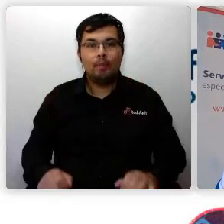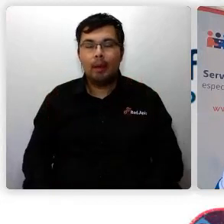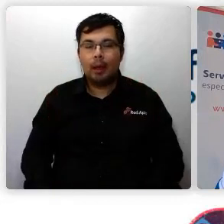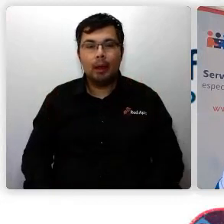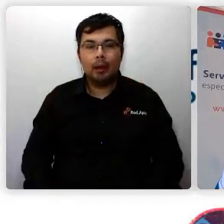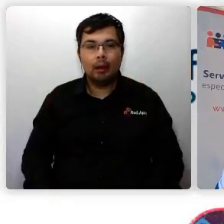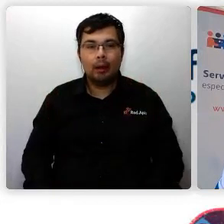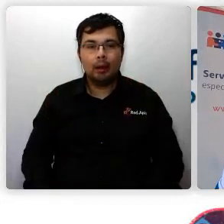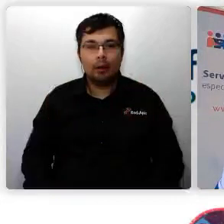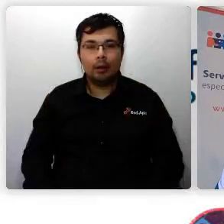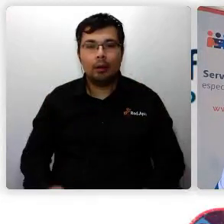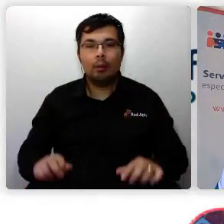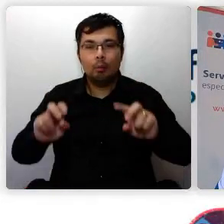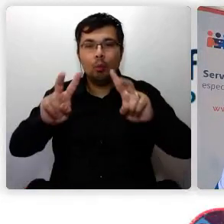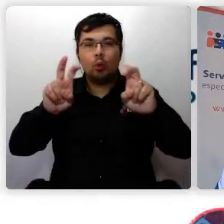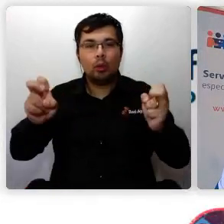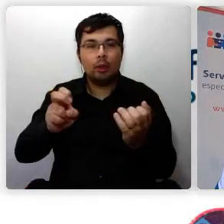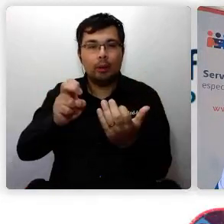liquidación,